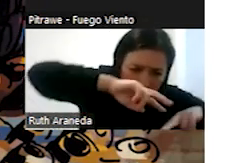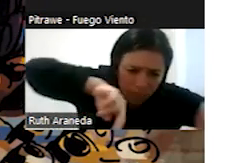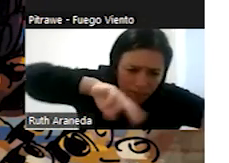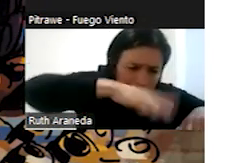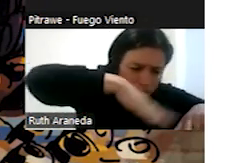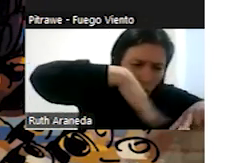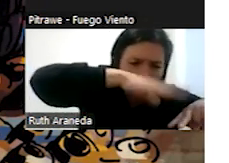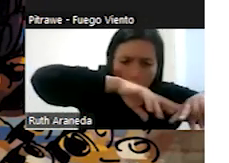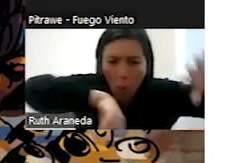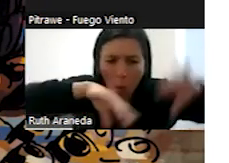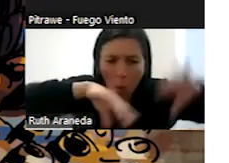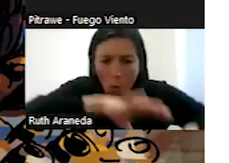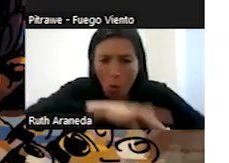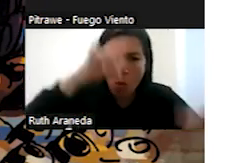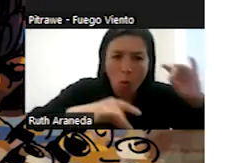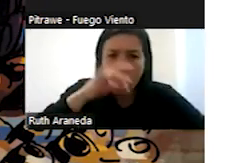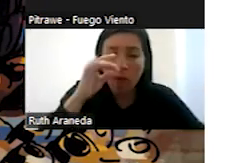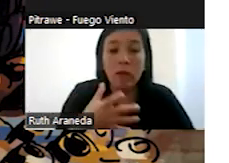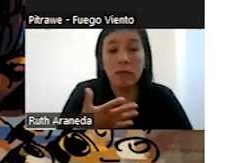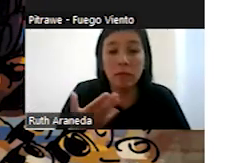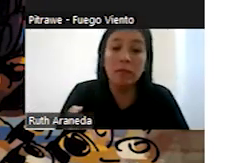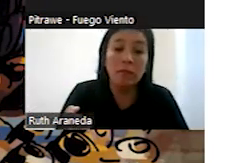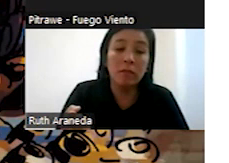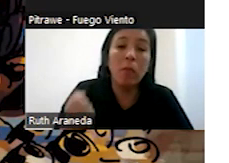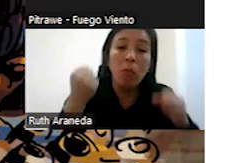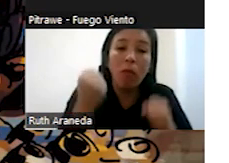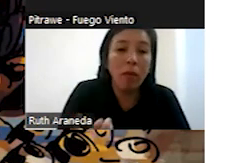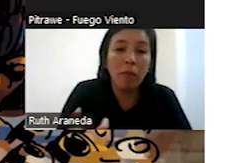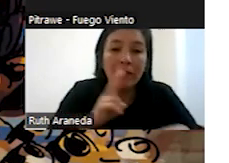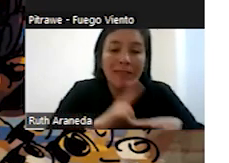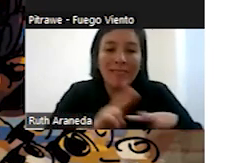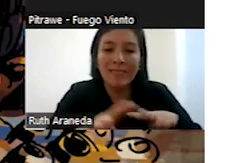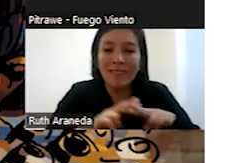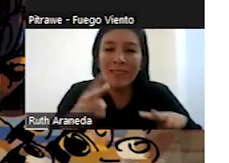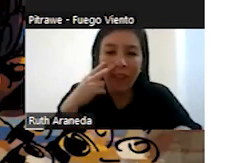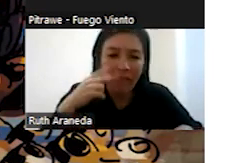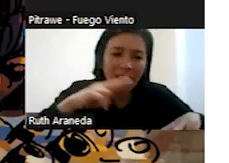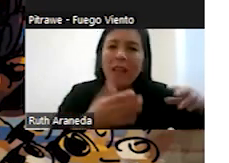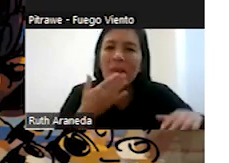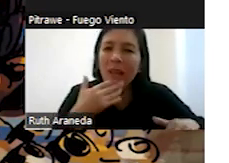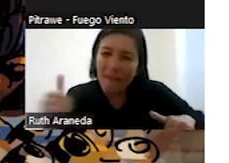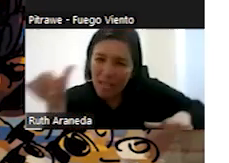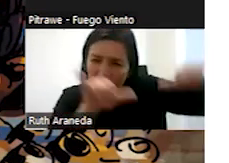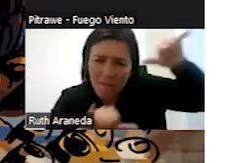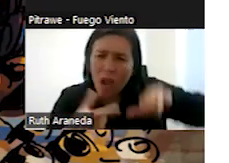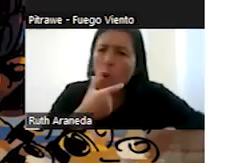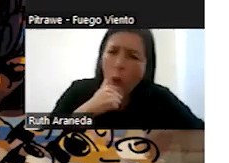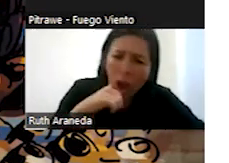realizar fechados, han permitido realizar análisis químicos,